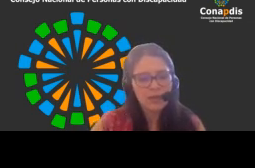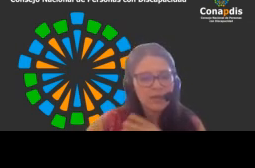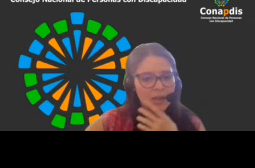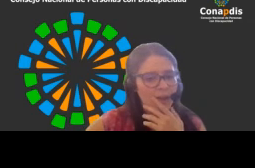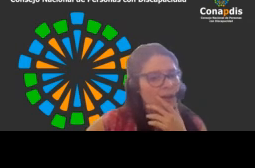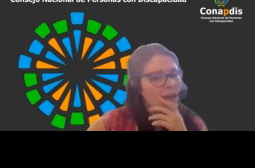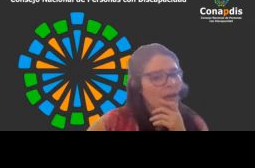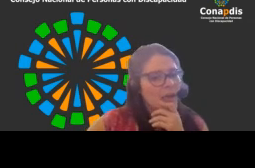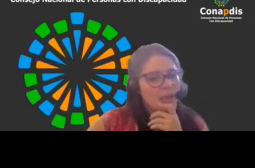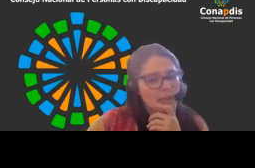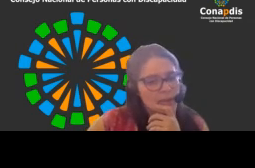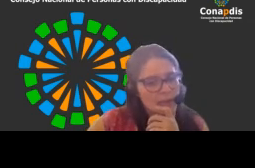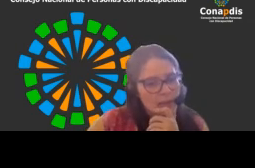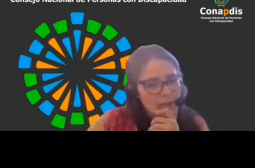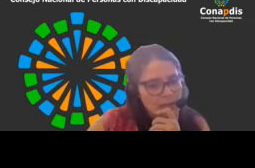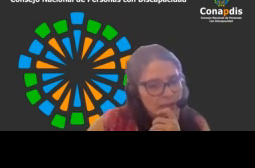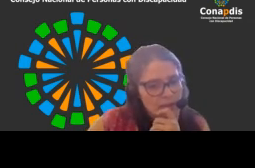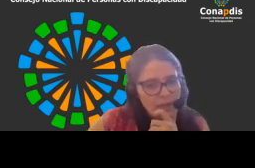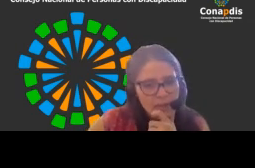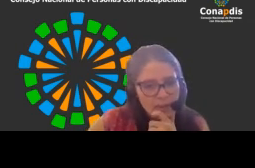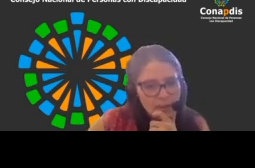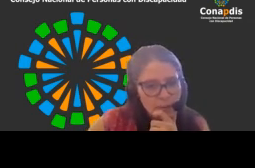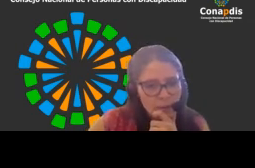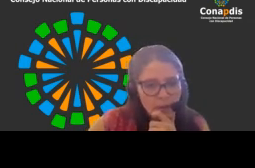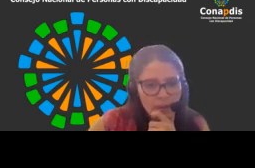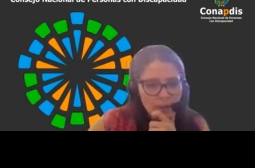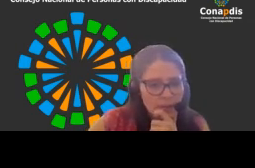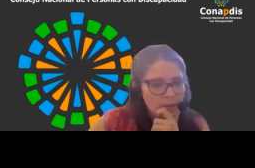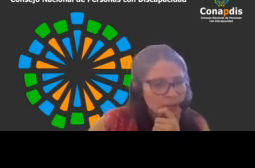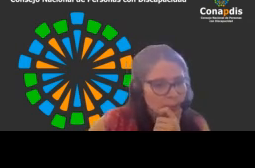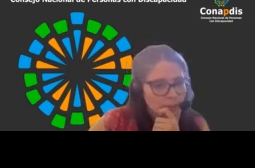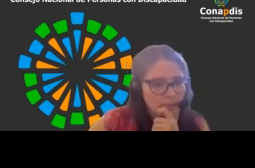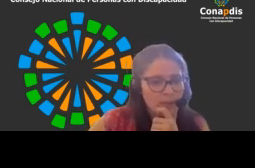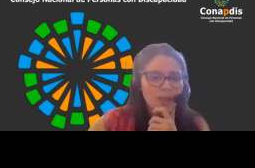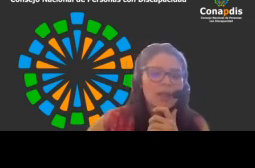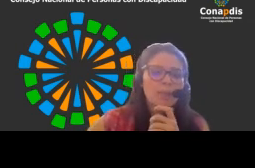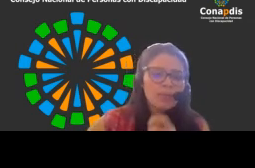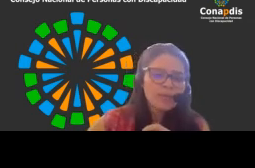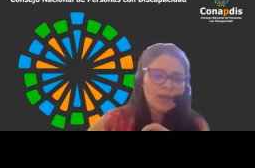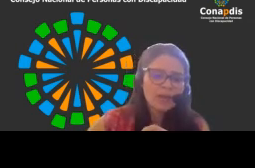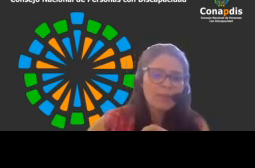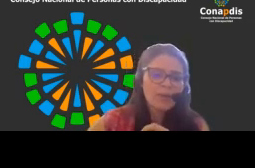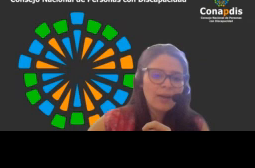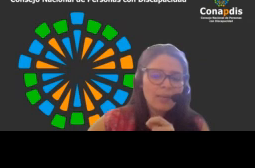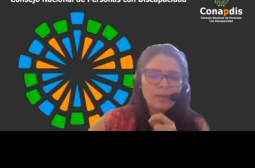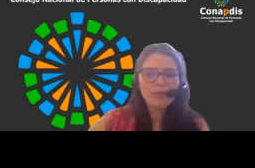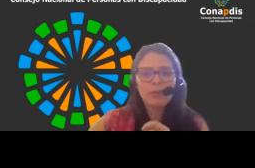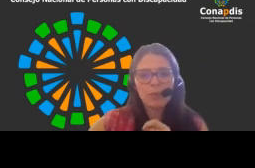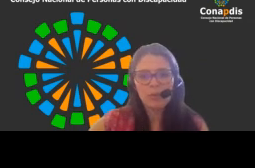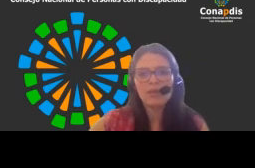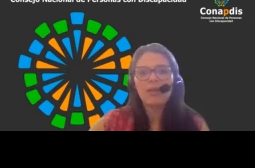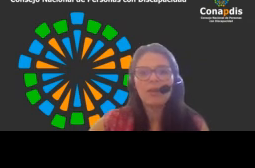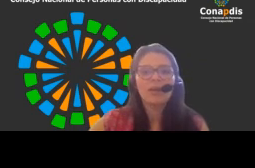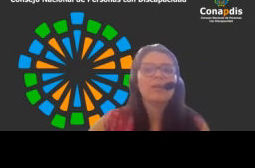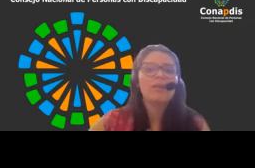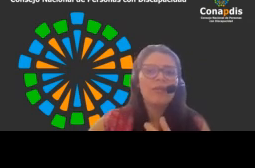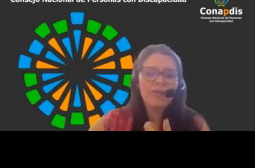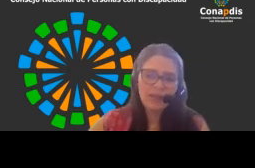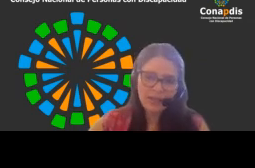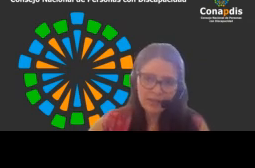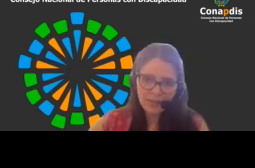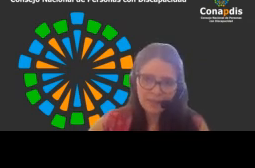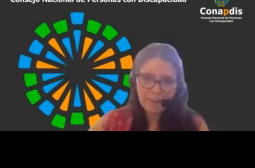extraño ustedes dicen será que se dice si yo creería que no y buscan la manera más respetuosa